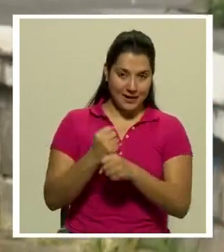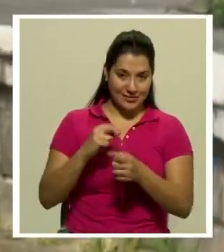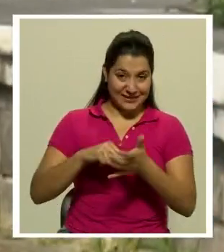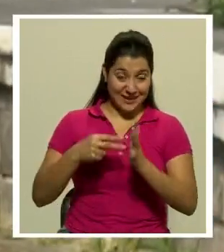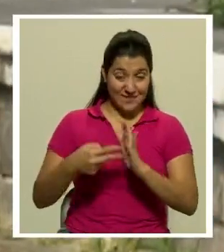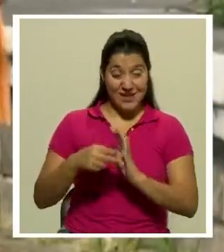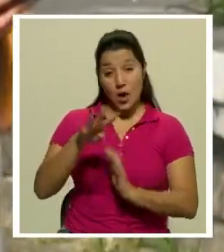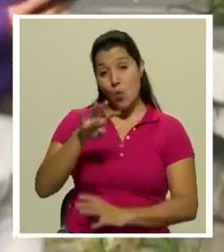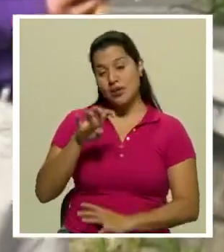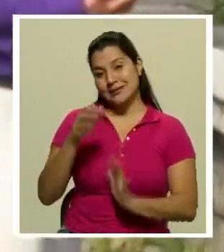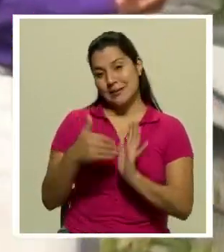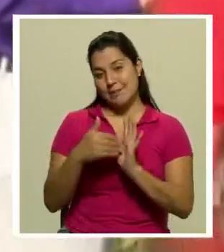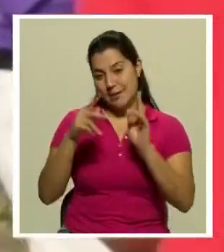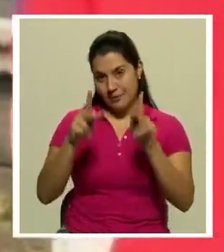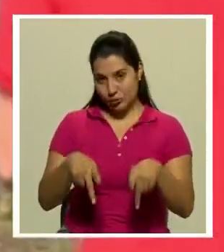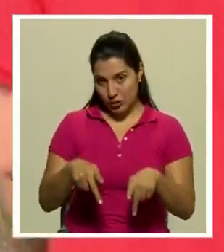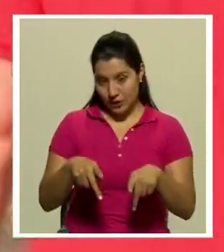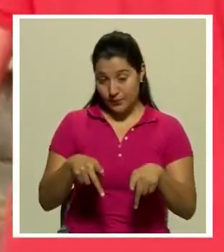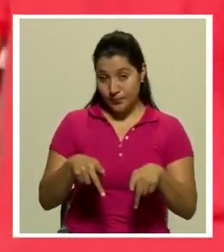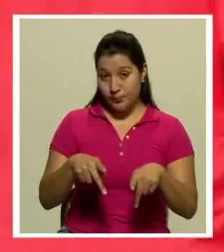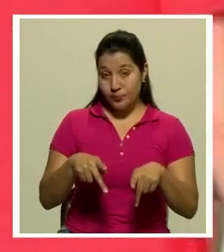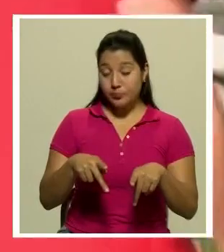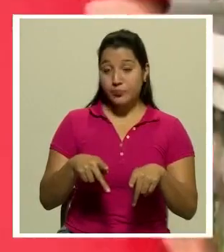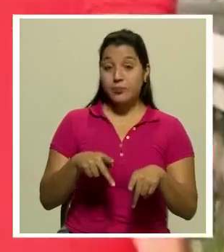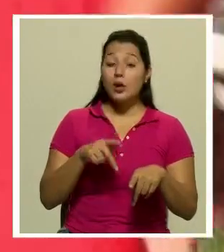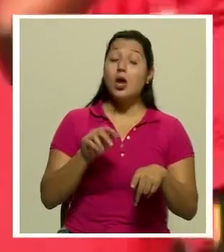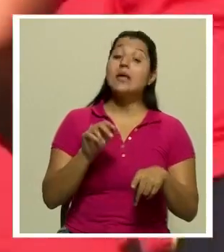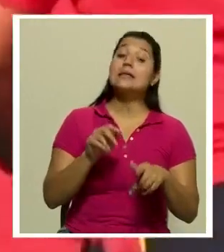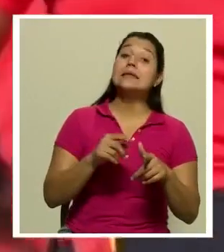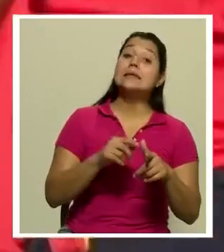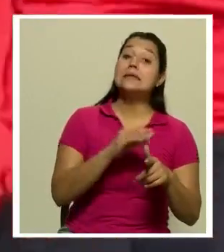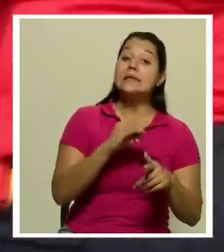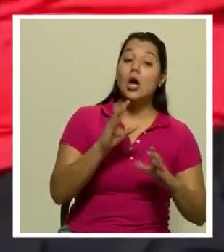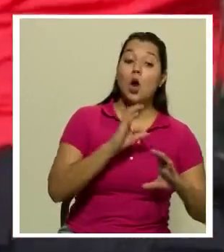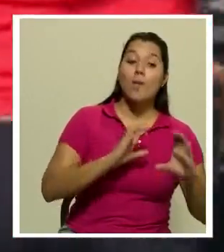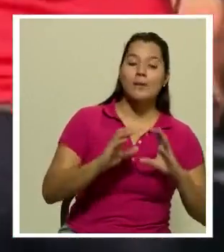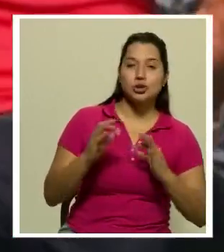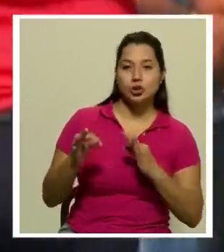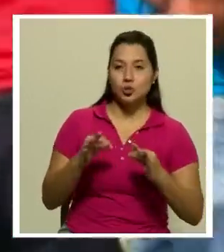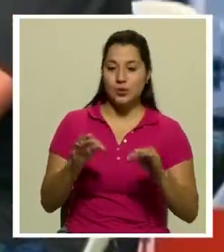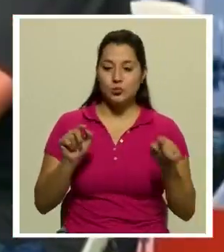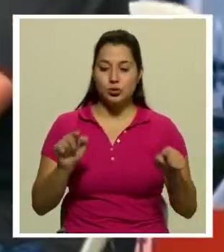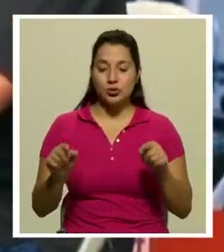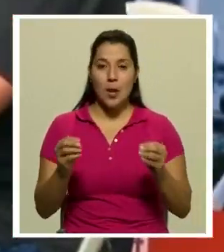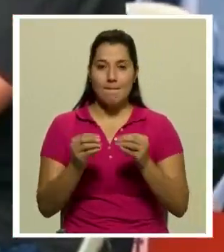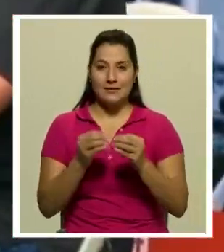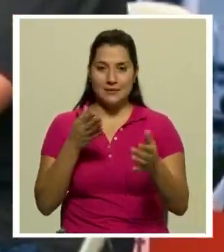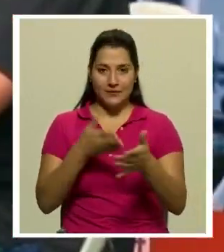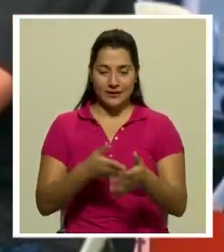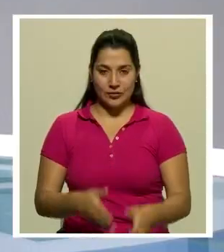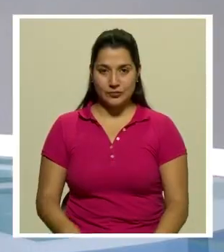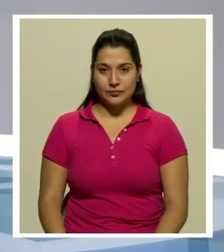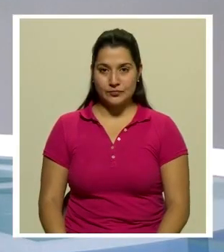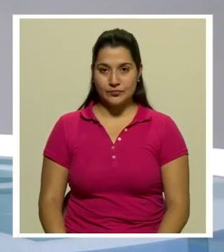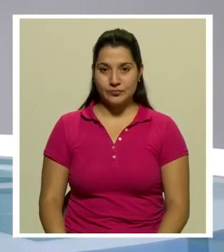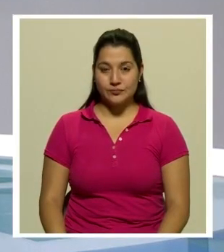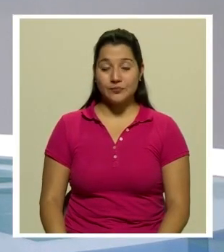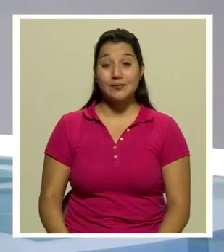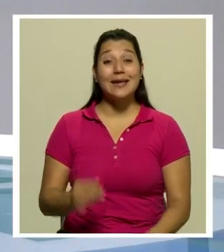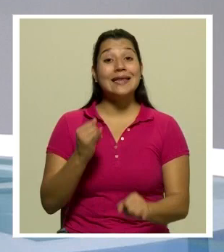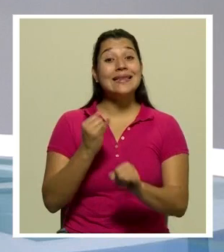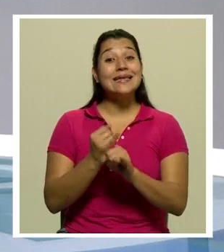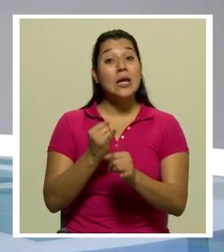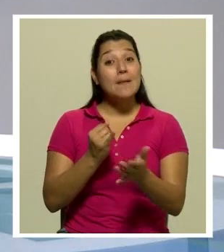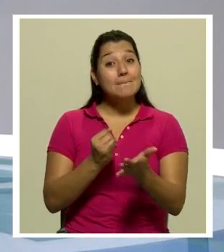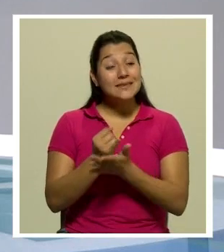de 400.000 personas, siendo comercio y turismo los sectores más afectados. El Instituto